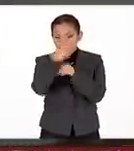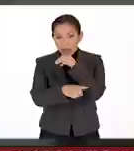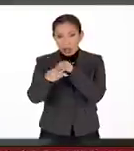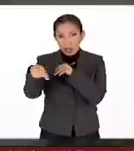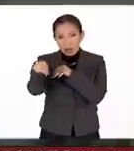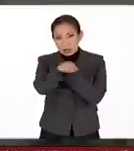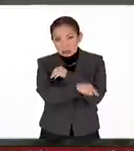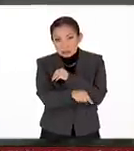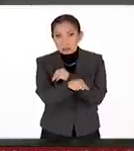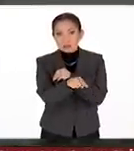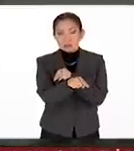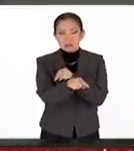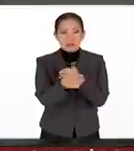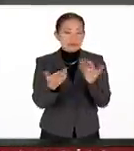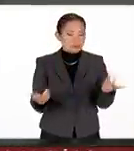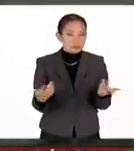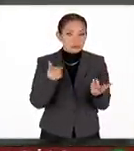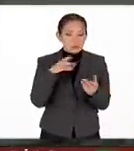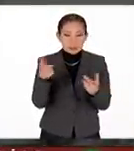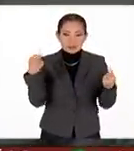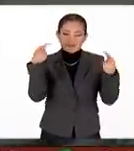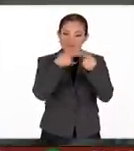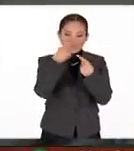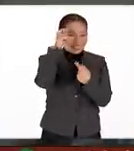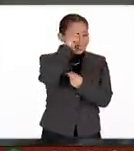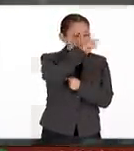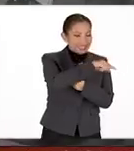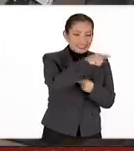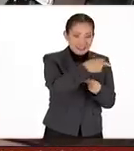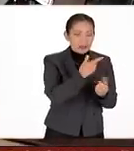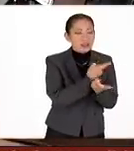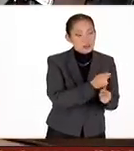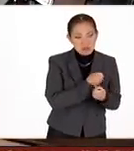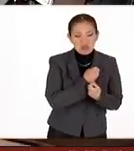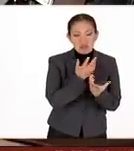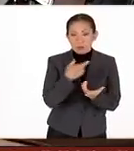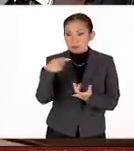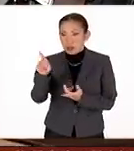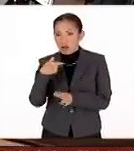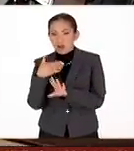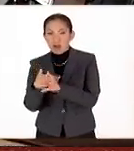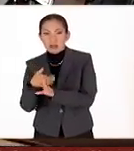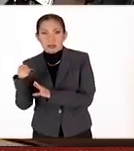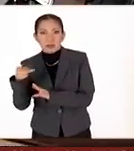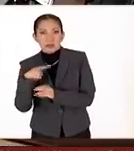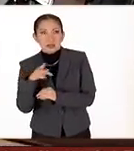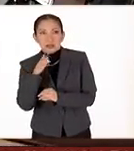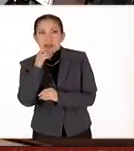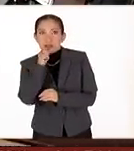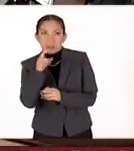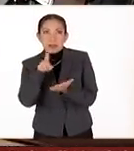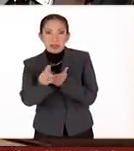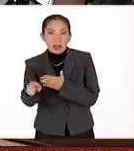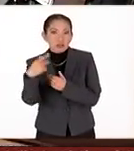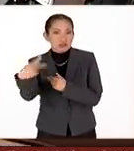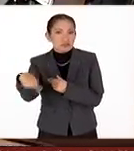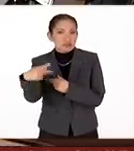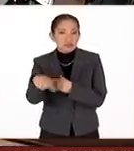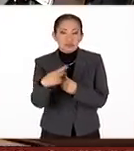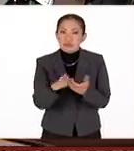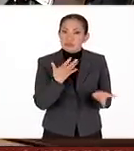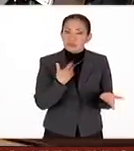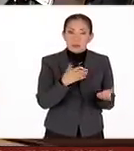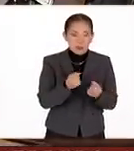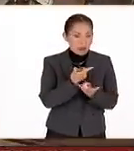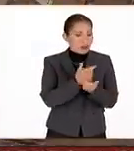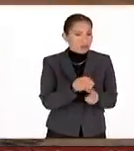sobre incluso los actos de gobierno nos encontramos en una franja muy delgada que puede vulnerar esta libertad y y los límites constitucionales porque la libertad